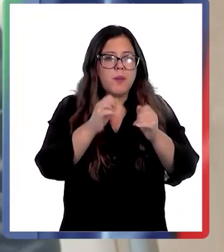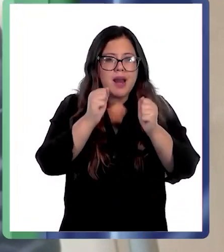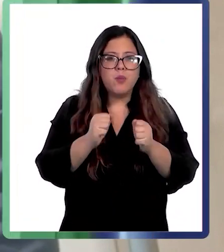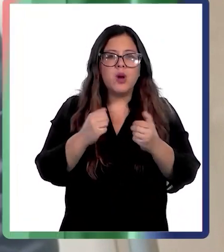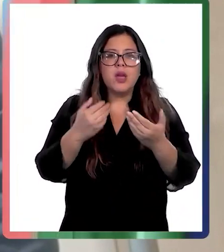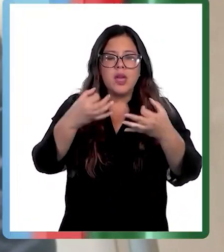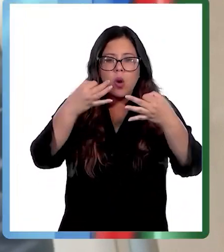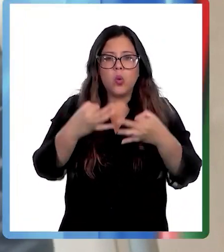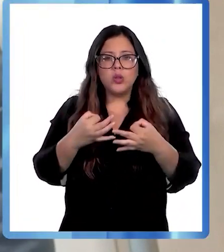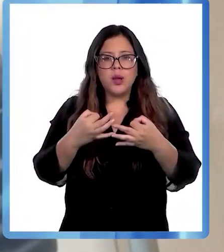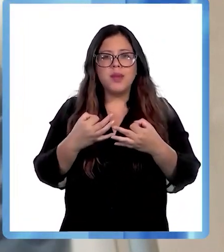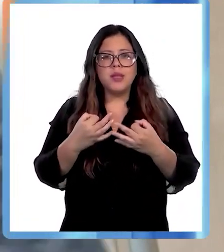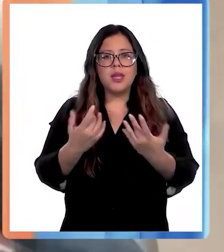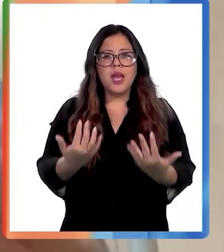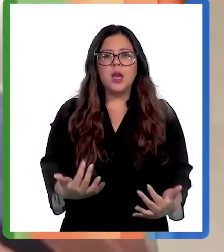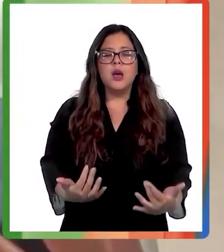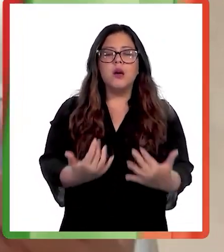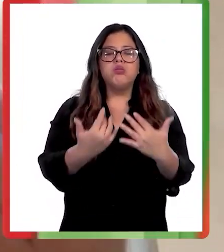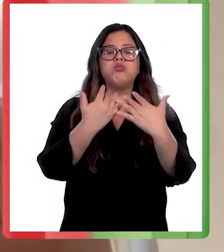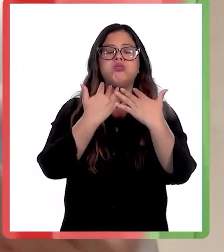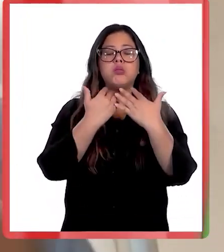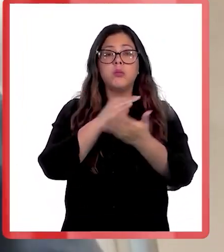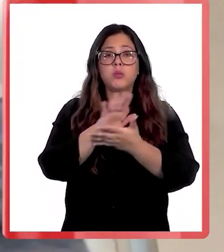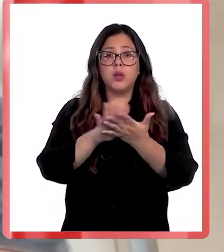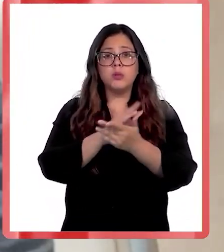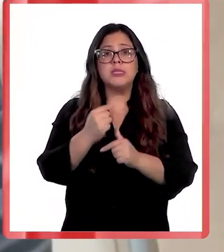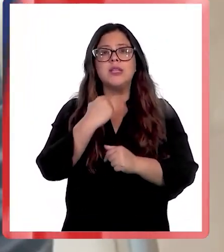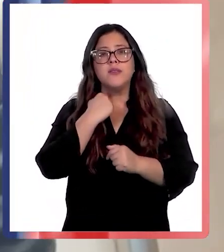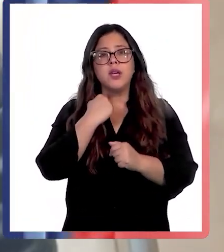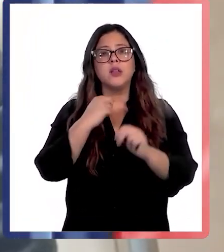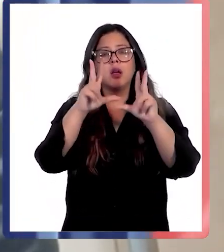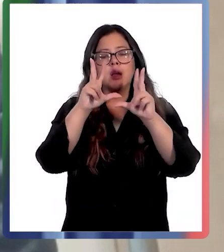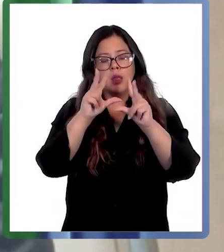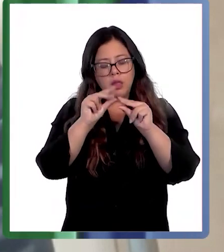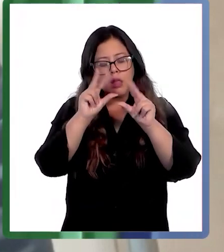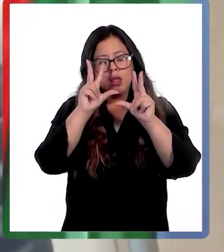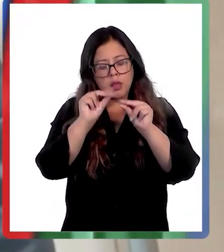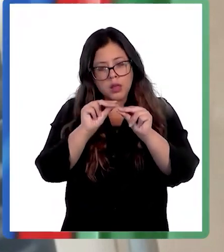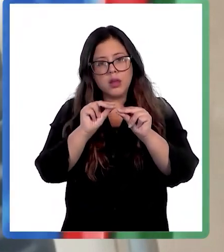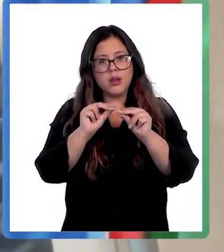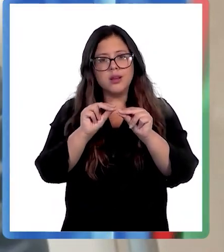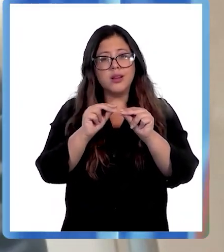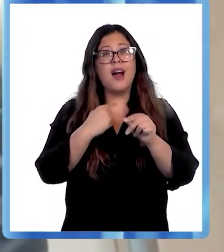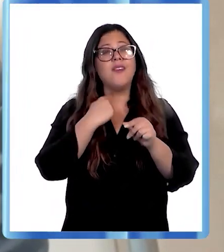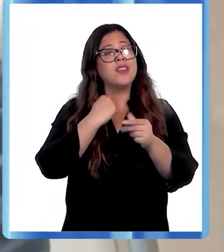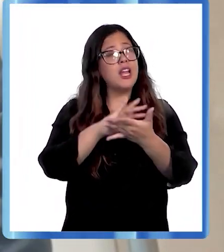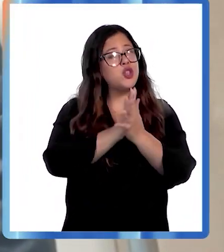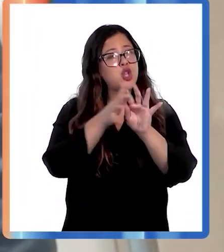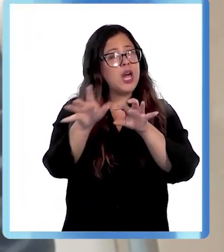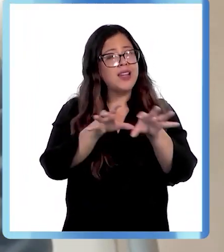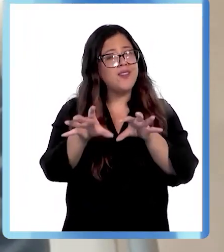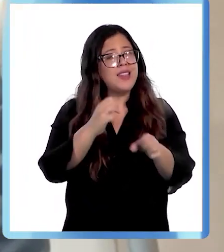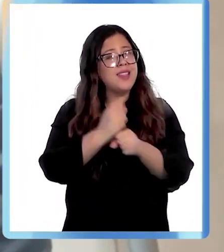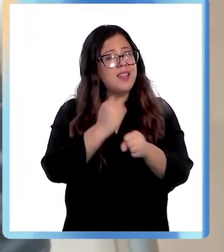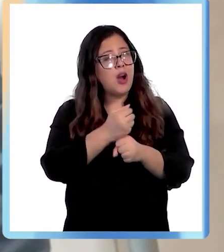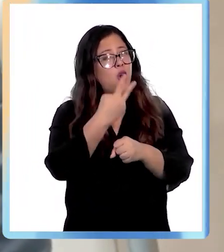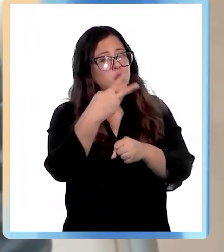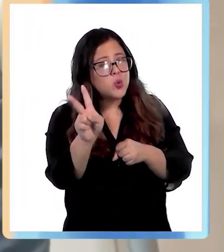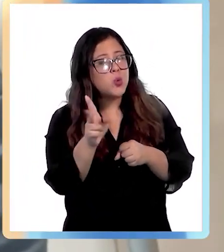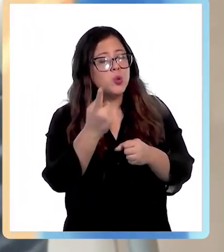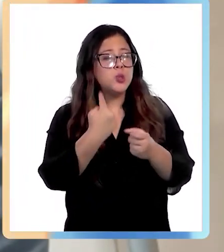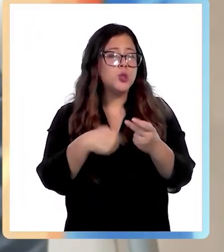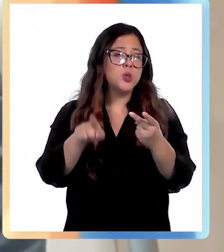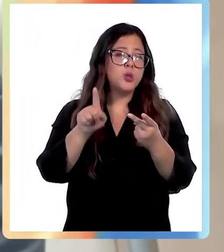poder ventilarte, porque de todas maneras, si se afecta tu sueño, se va a afectar todas las actividades de tu vida diaria, tu desempeño laboral,